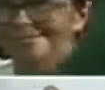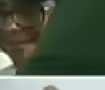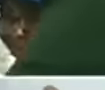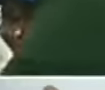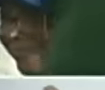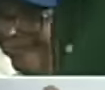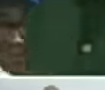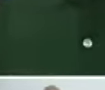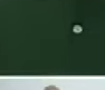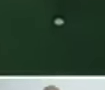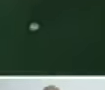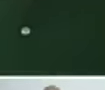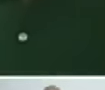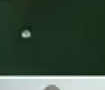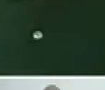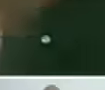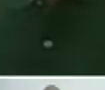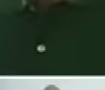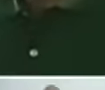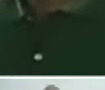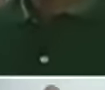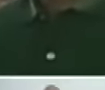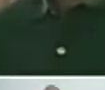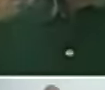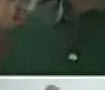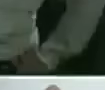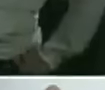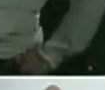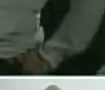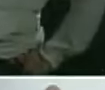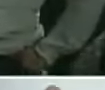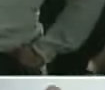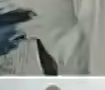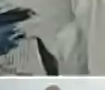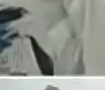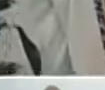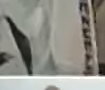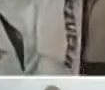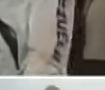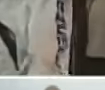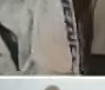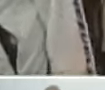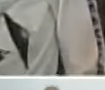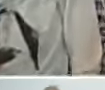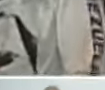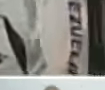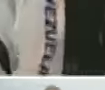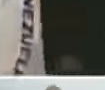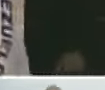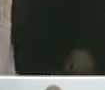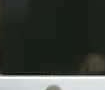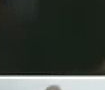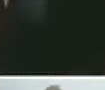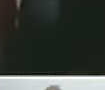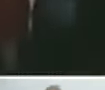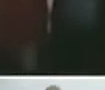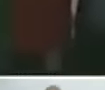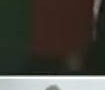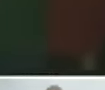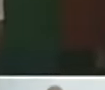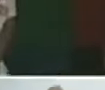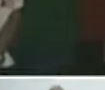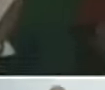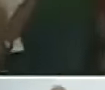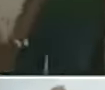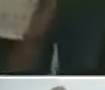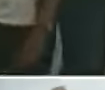una invitación para seguir soñando con el futuro, es defender el derecho a la vida, a la soberanía, a la paz y a la patria. El candidato de la esperanza